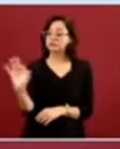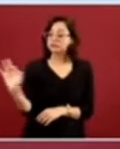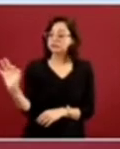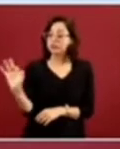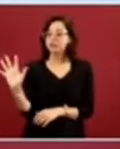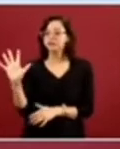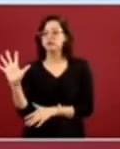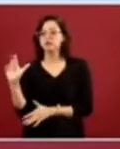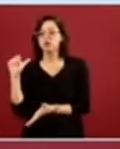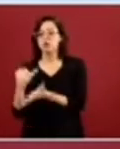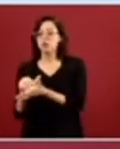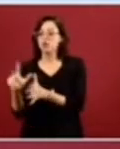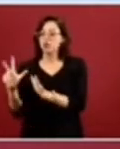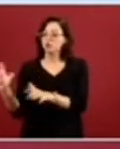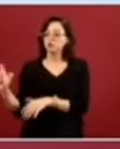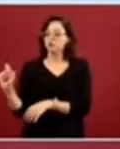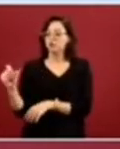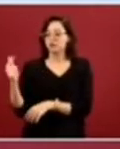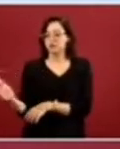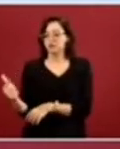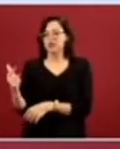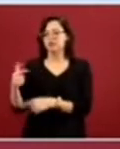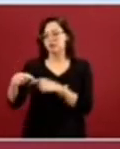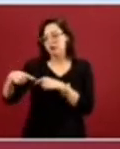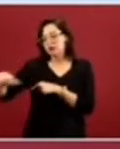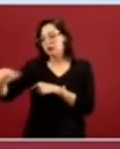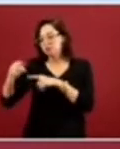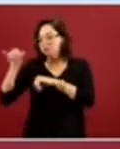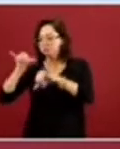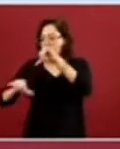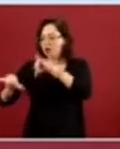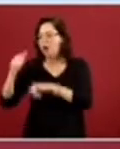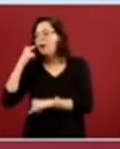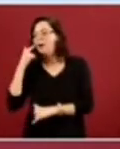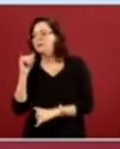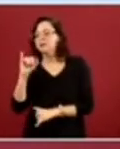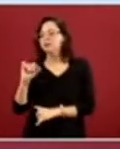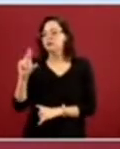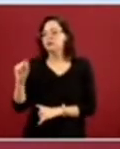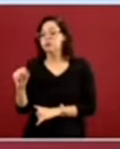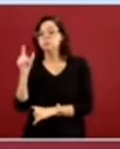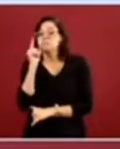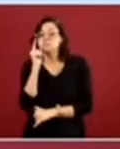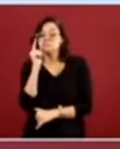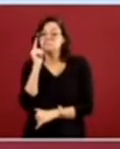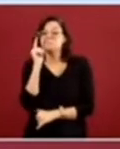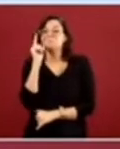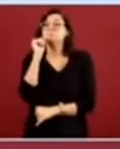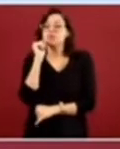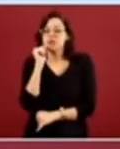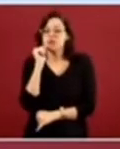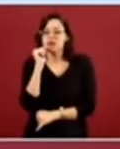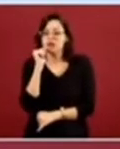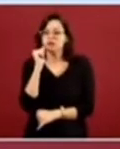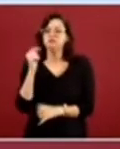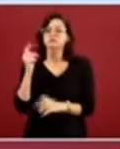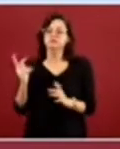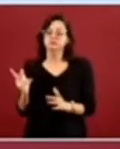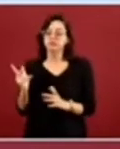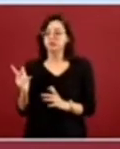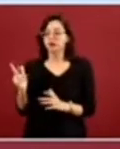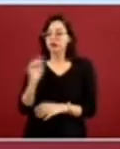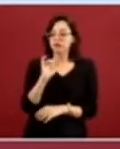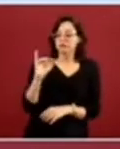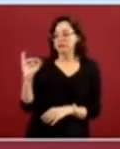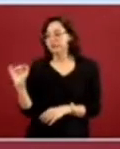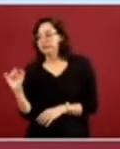días, es los que están en estudio en las últimas 24 horas. Mañana estos aparecerán o aquí